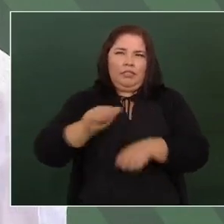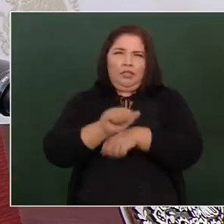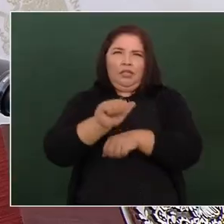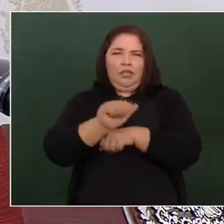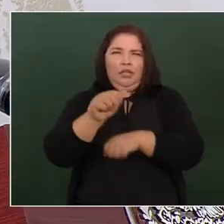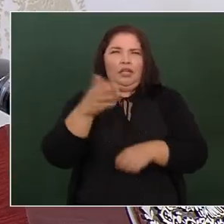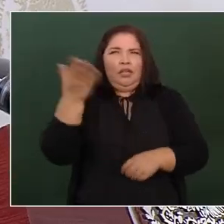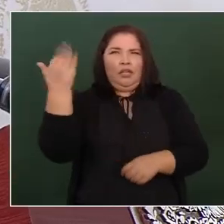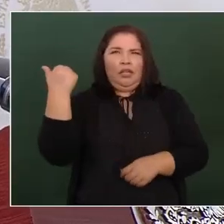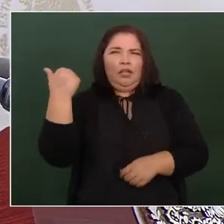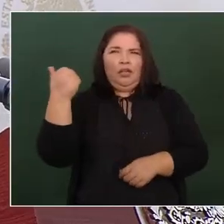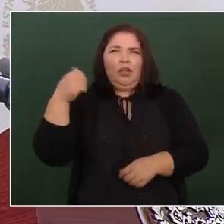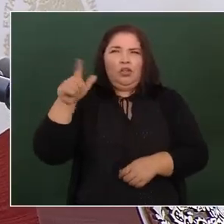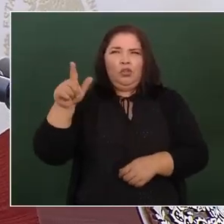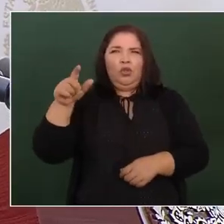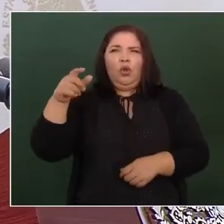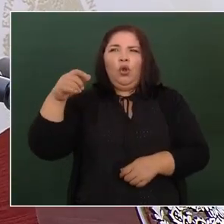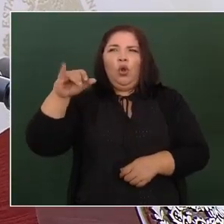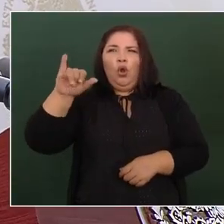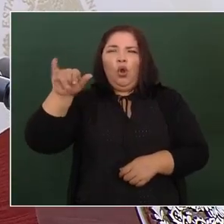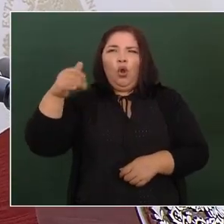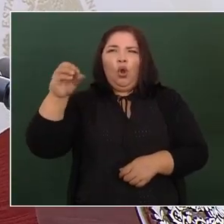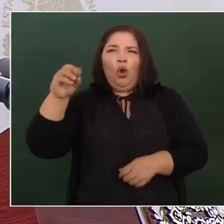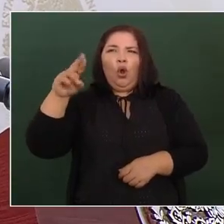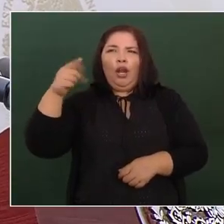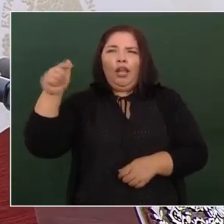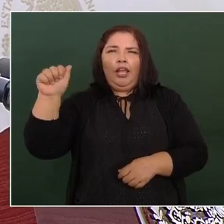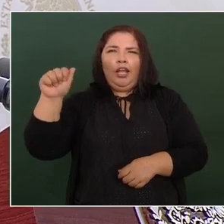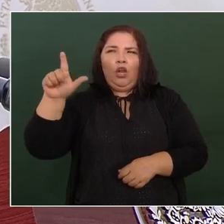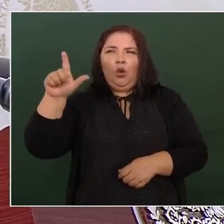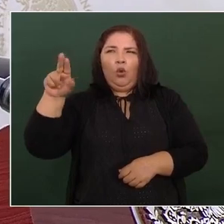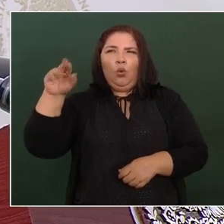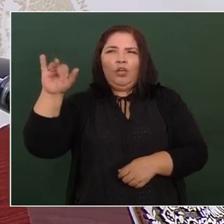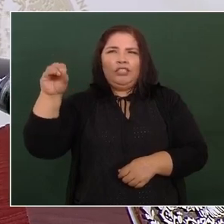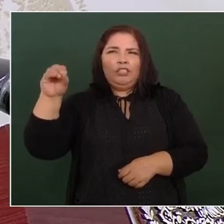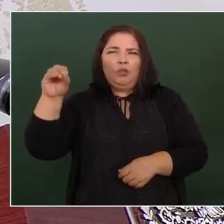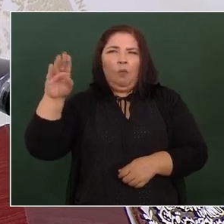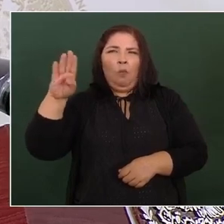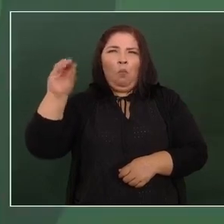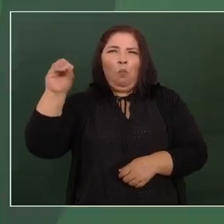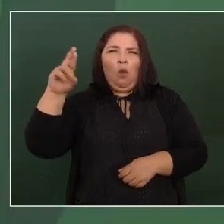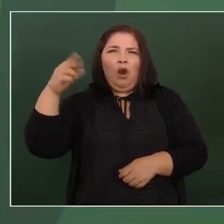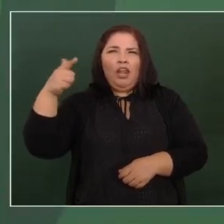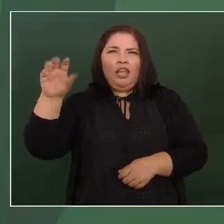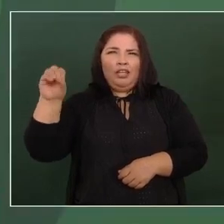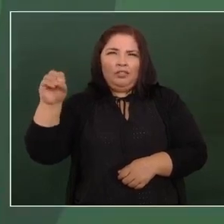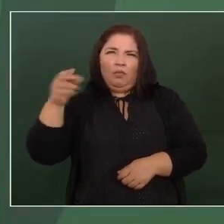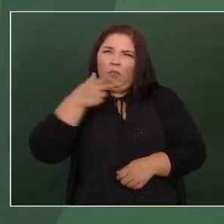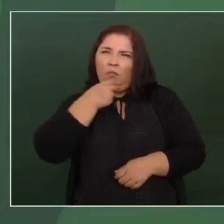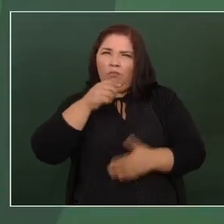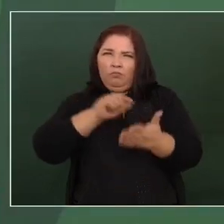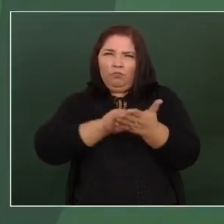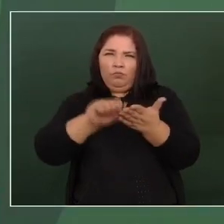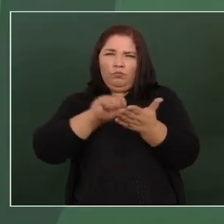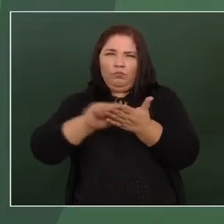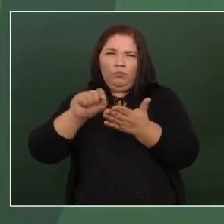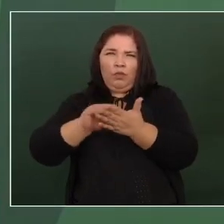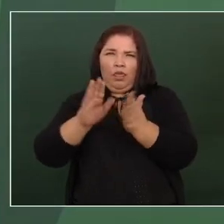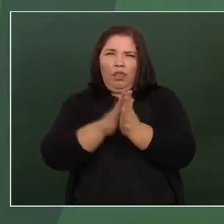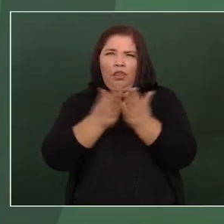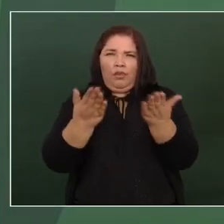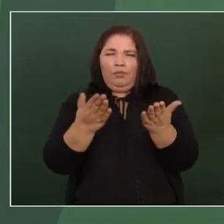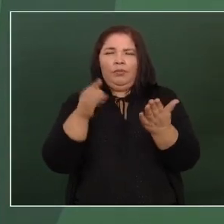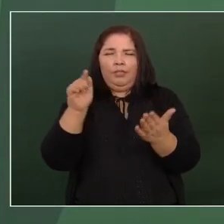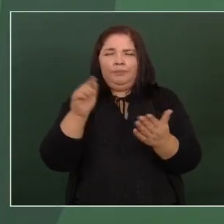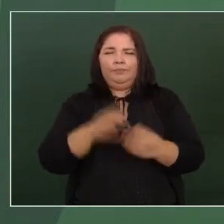ni Jorge Luis Borges, el mejor escritor posiblemente de